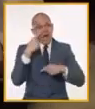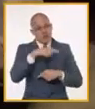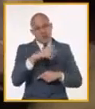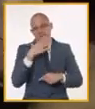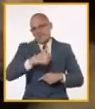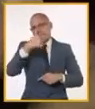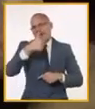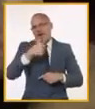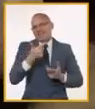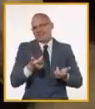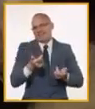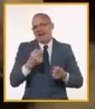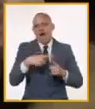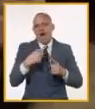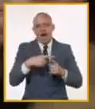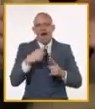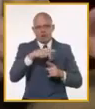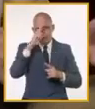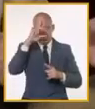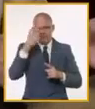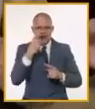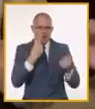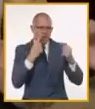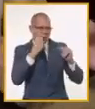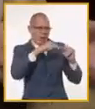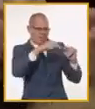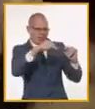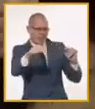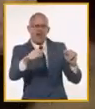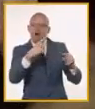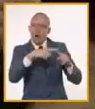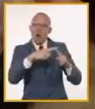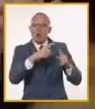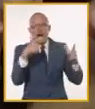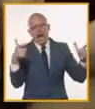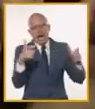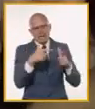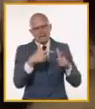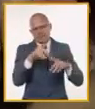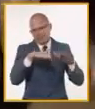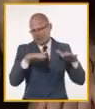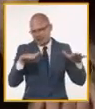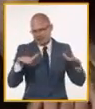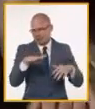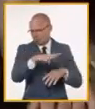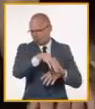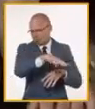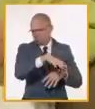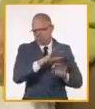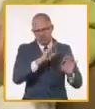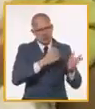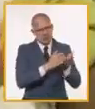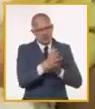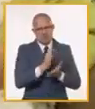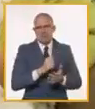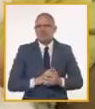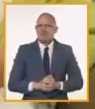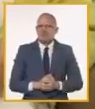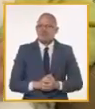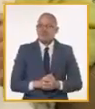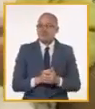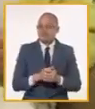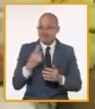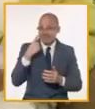más cerca y se quedaron más bien como dispensarios. Pero siempre por ahí están, todos están ahí. Triunfa